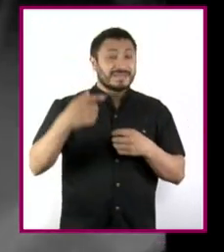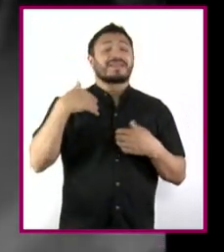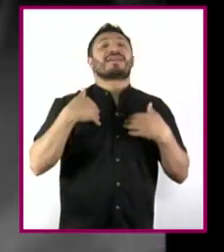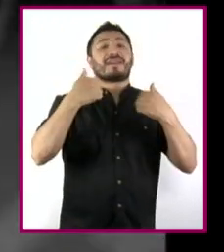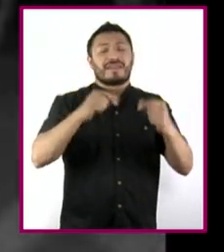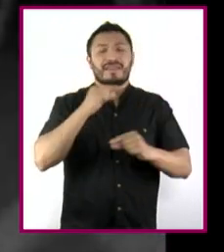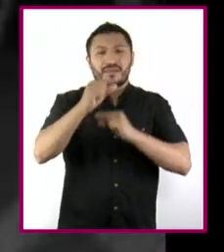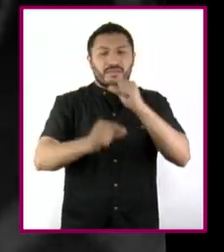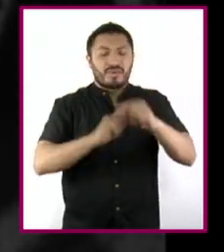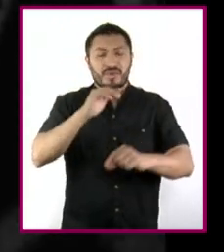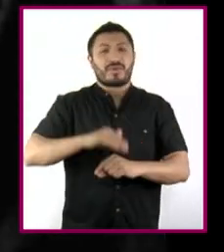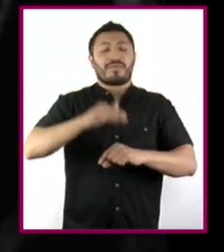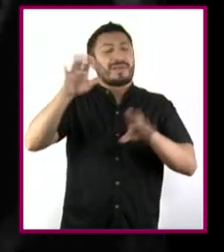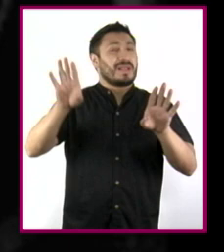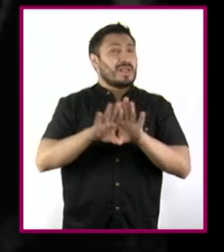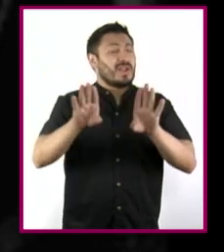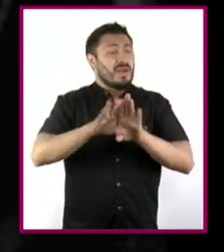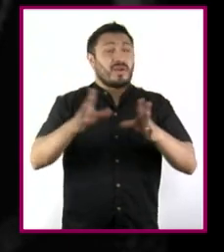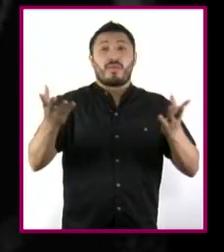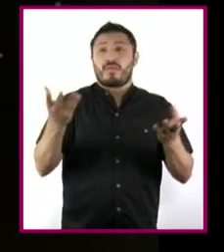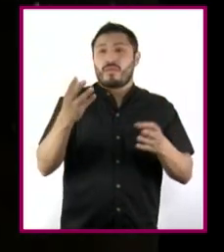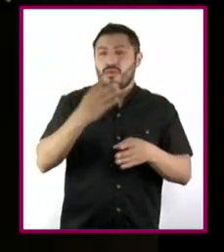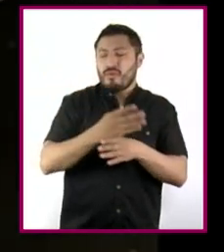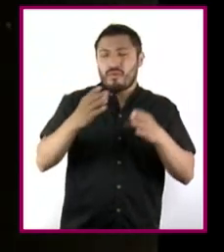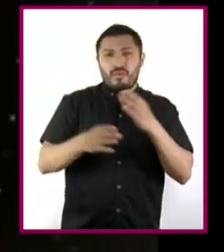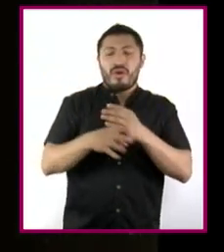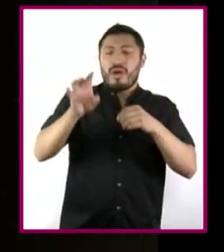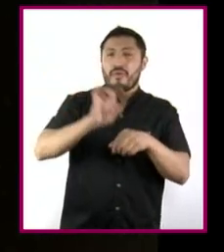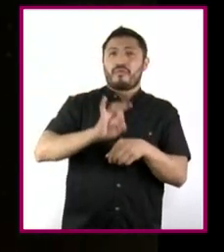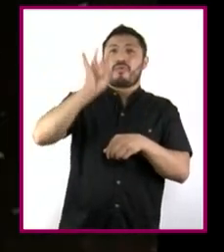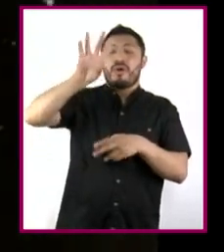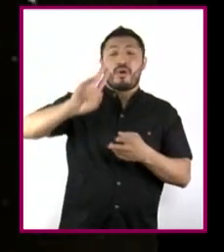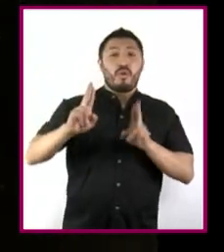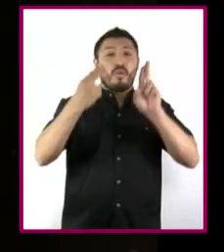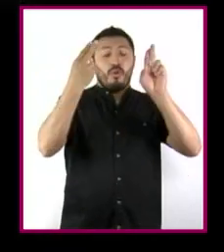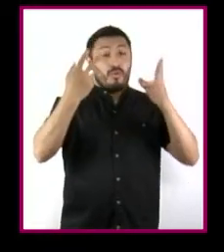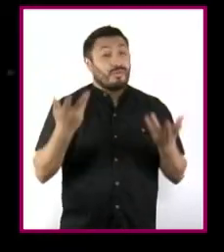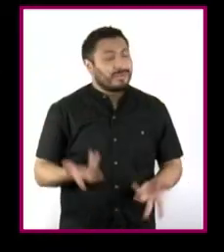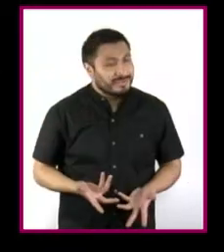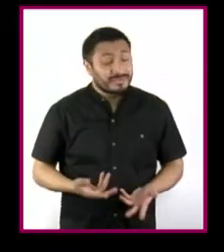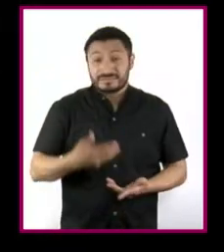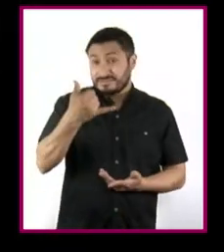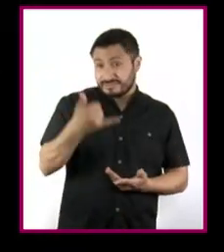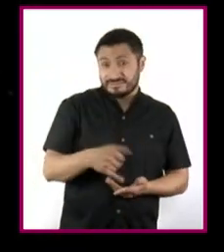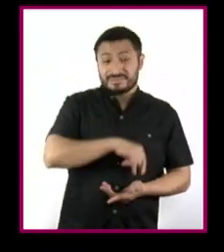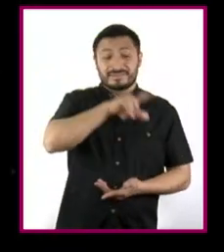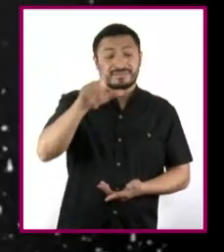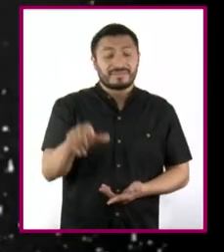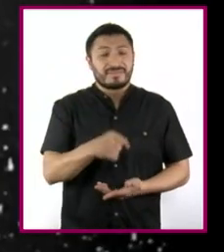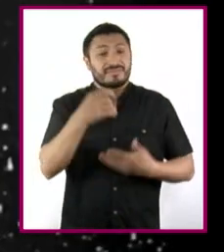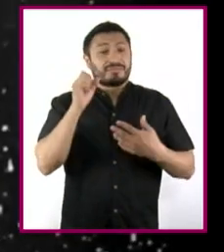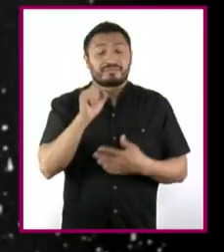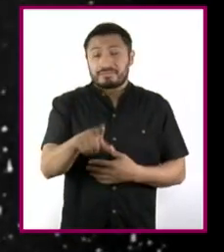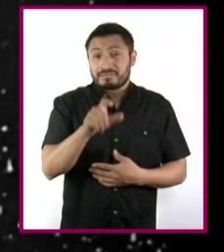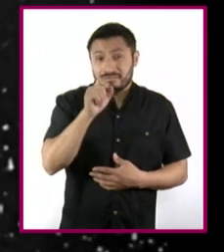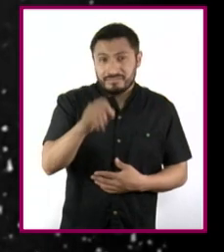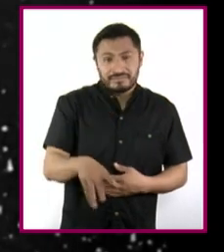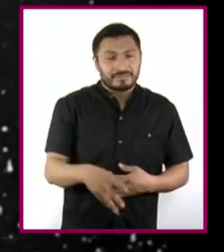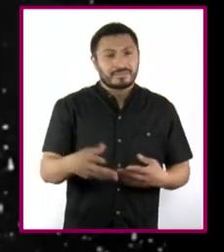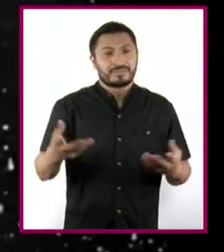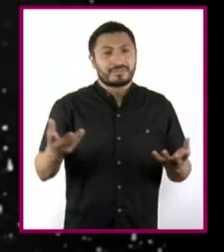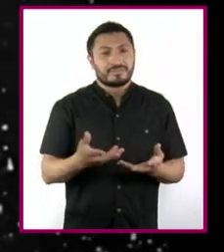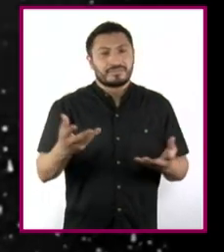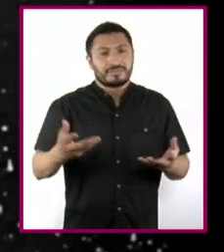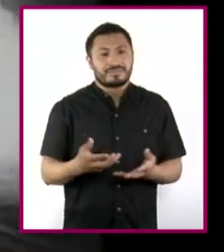comprendió la manera en la que podíamos llevar objetos fuera del planeta y posteriormente también a